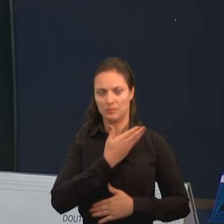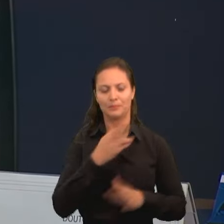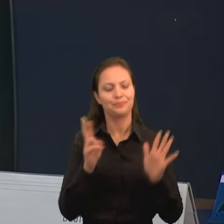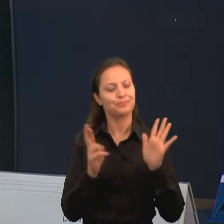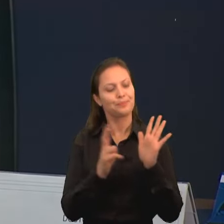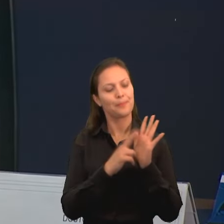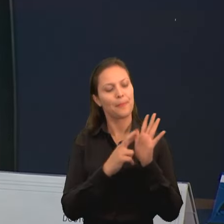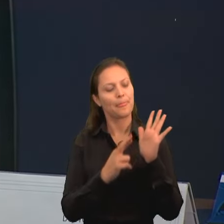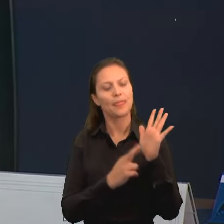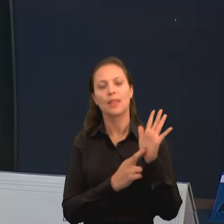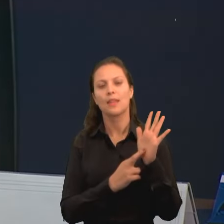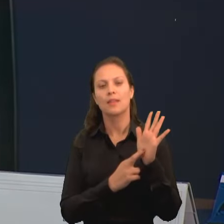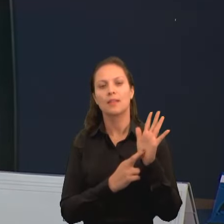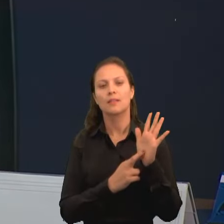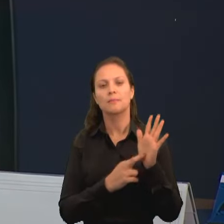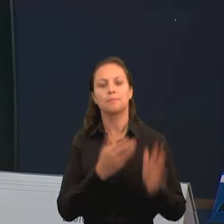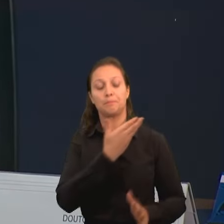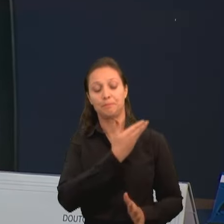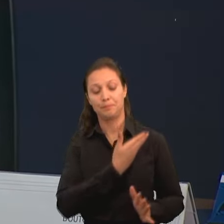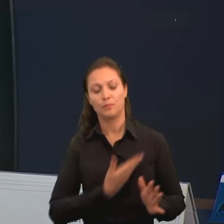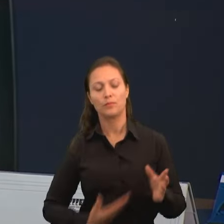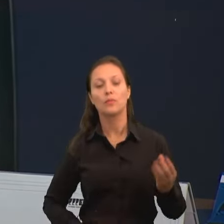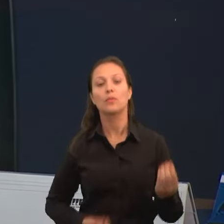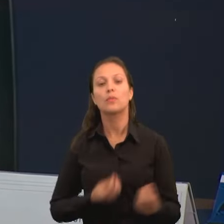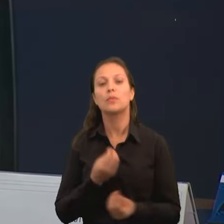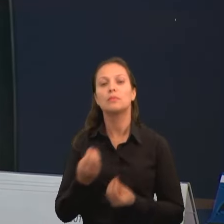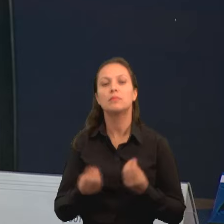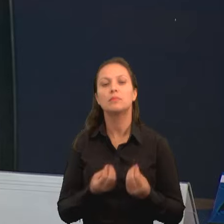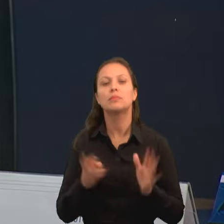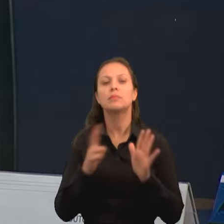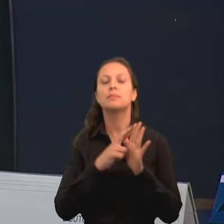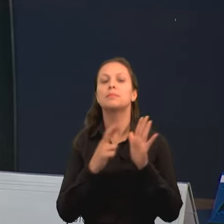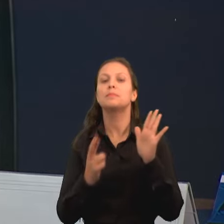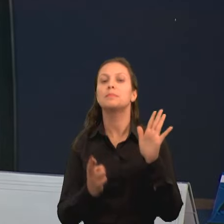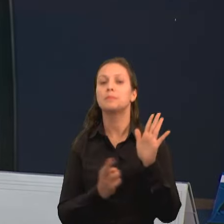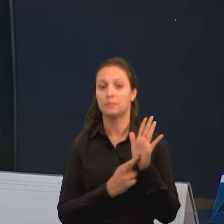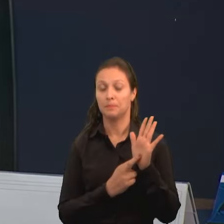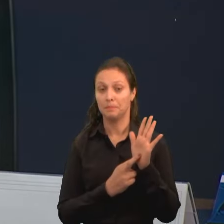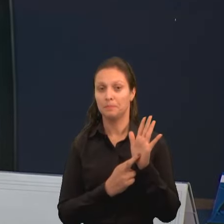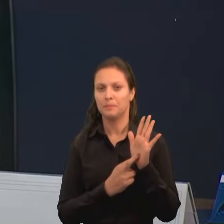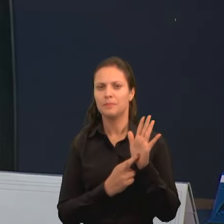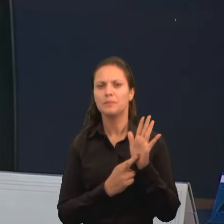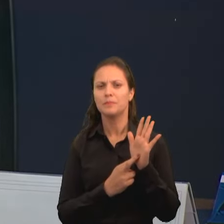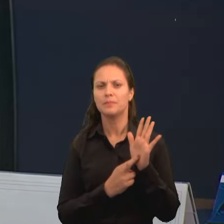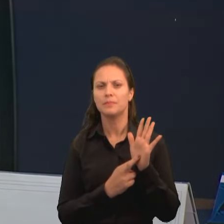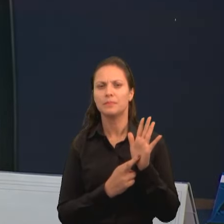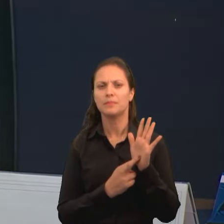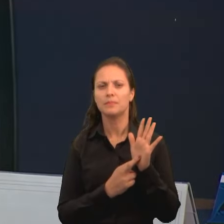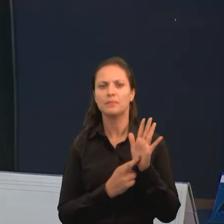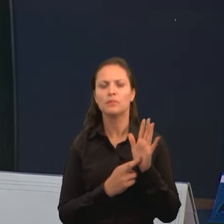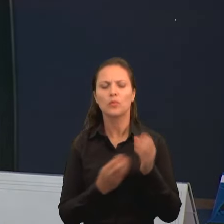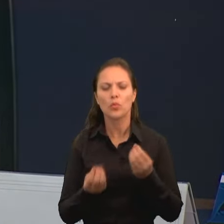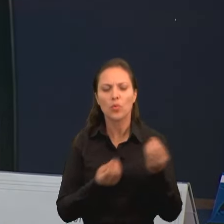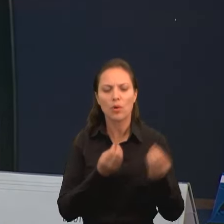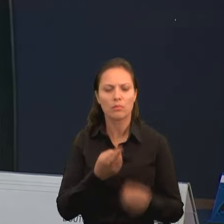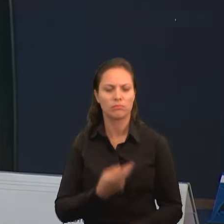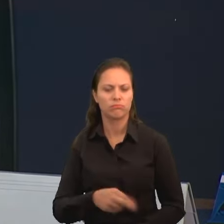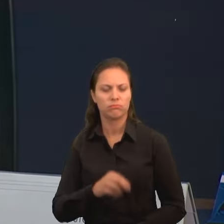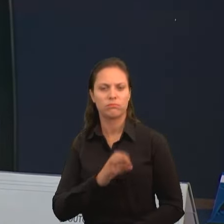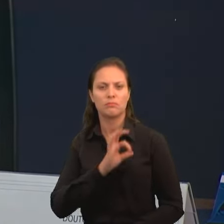transparencia, de gobernanza y reglas